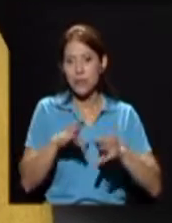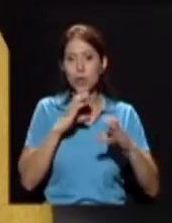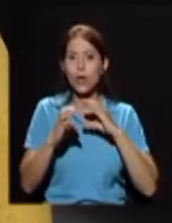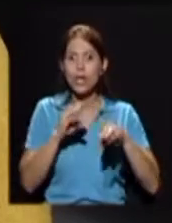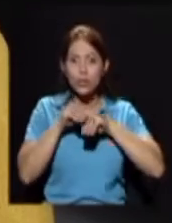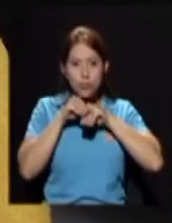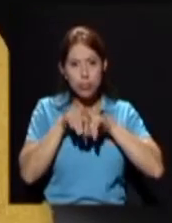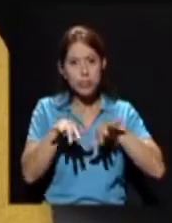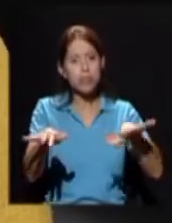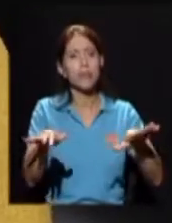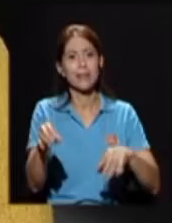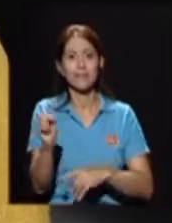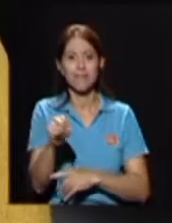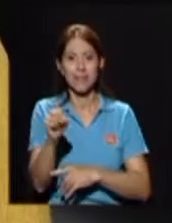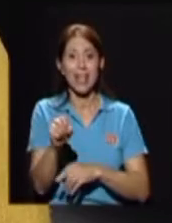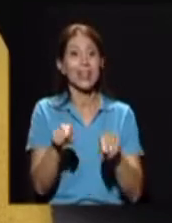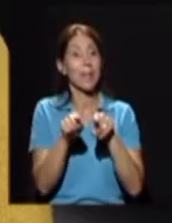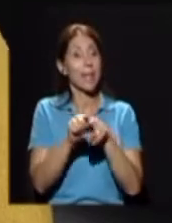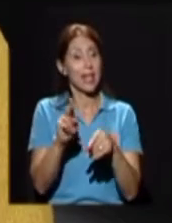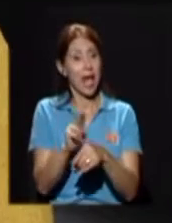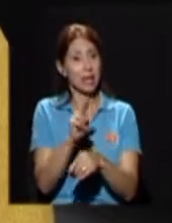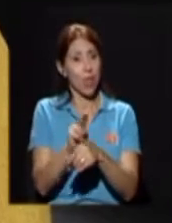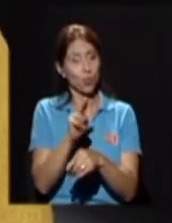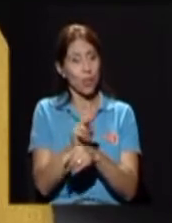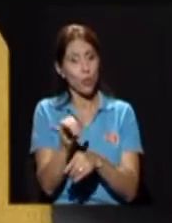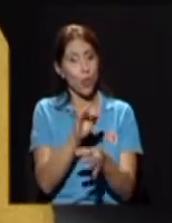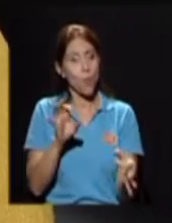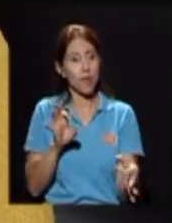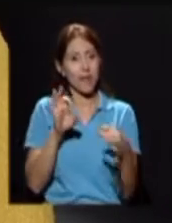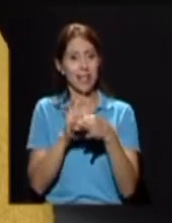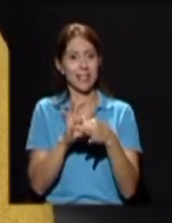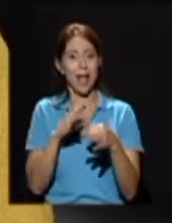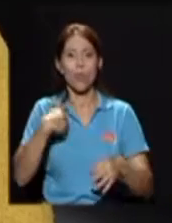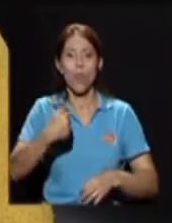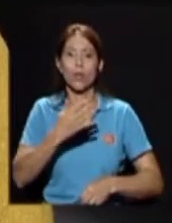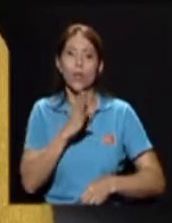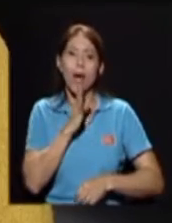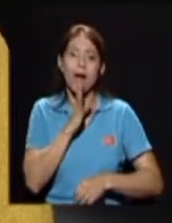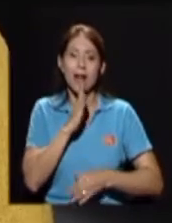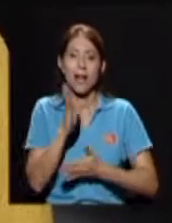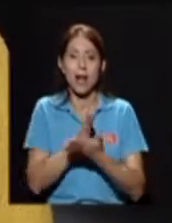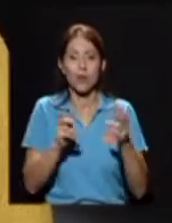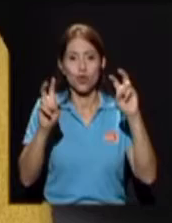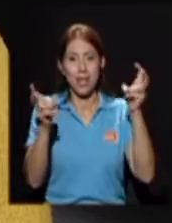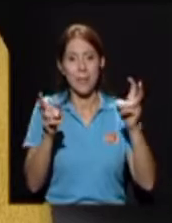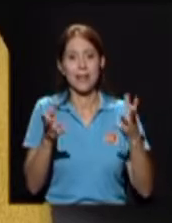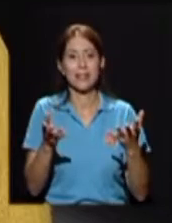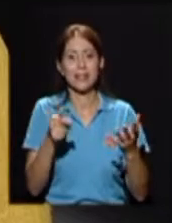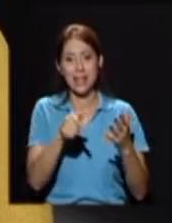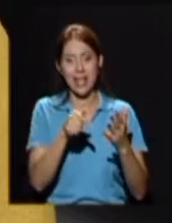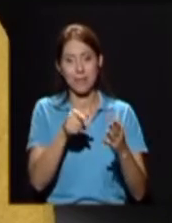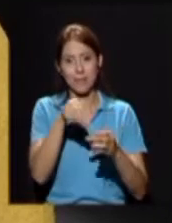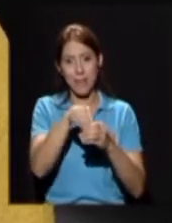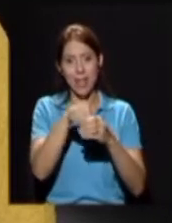difusión y lo han estado usando de referencia cuando hablan de algunos de los temas que se mencionan en el